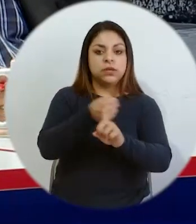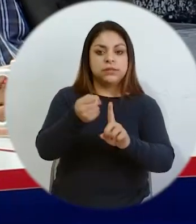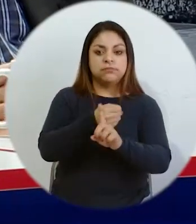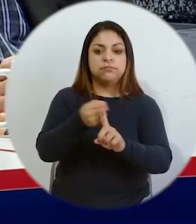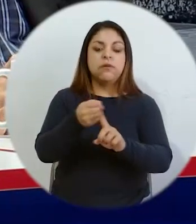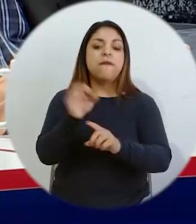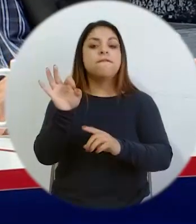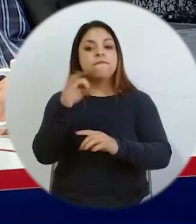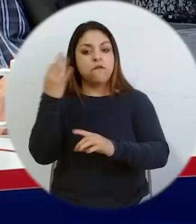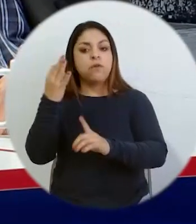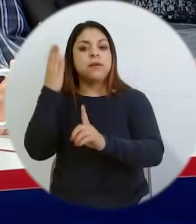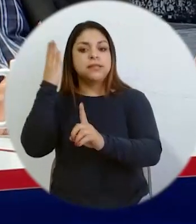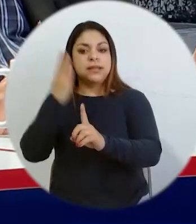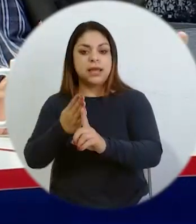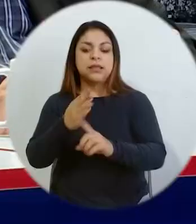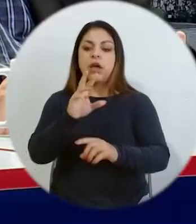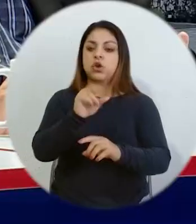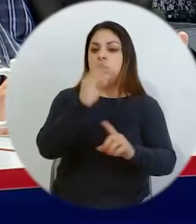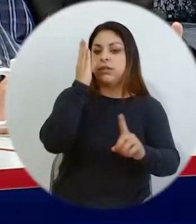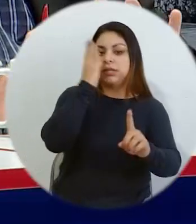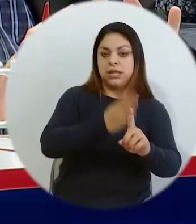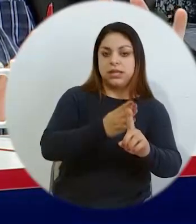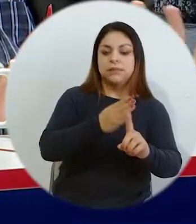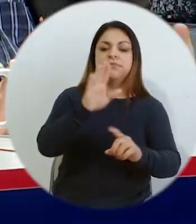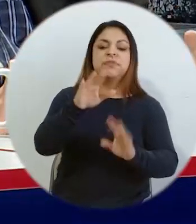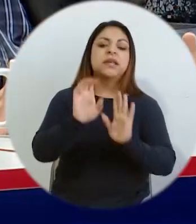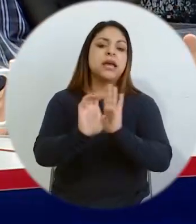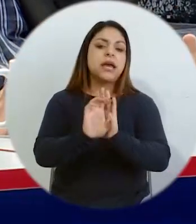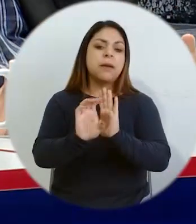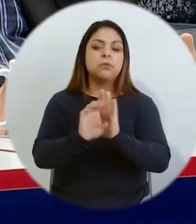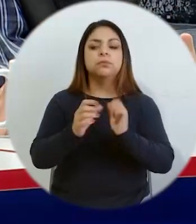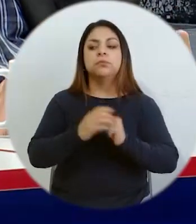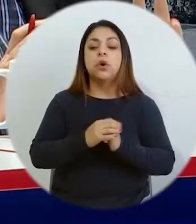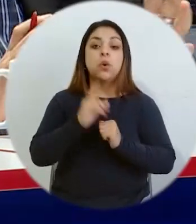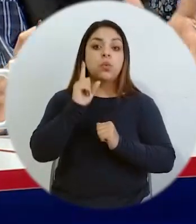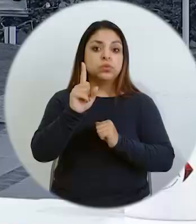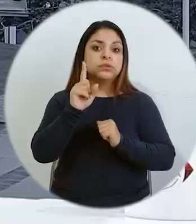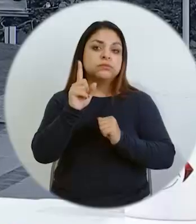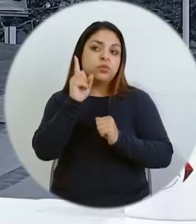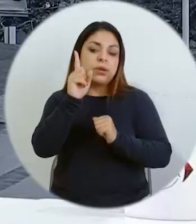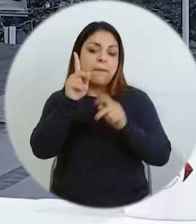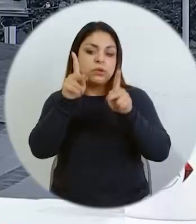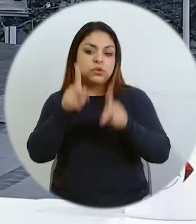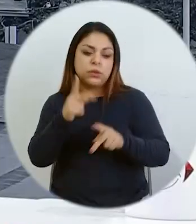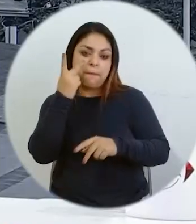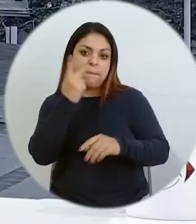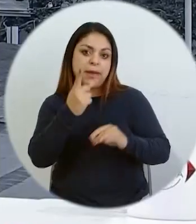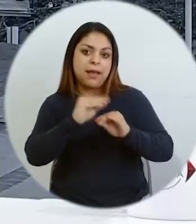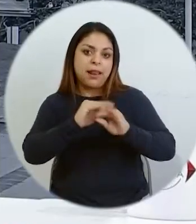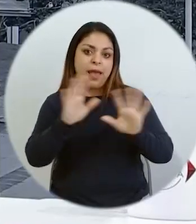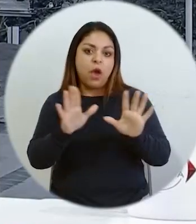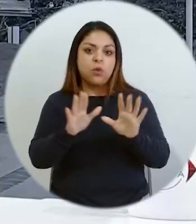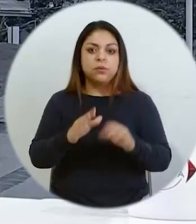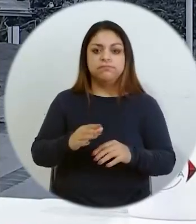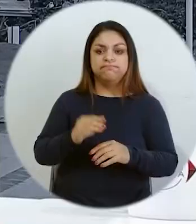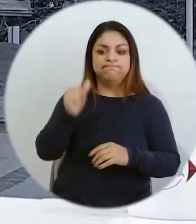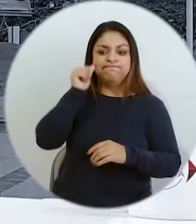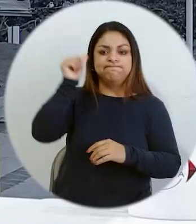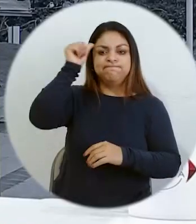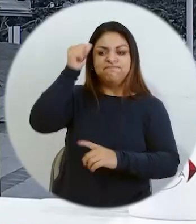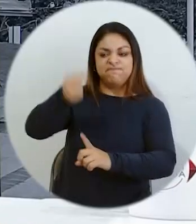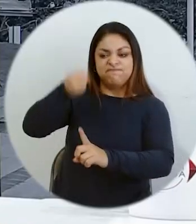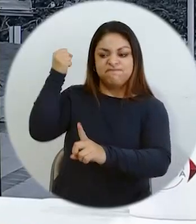e indirectas de violencia, ¿verdad? Por ejemplo, las formas más evidentes es cuando observamos a una persona, por ejemplo, pegarle a un niño